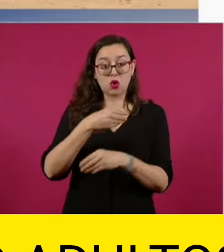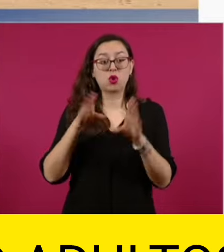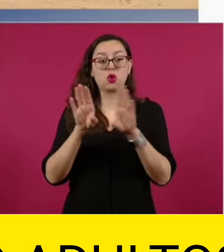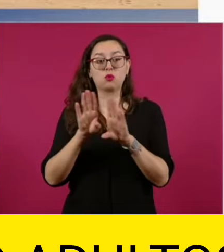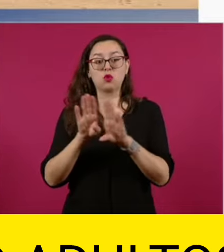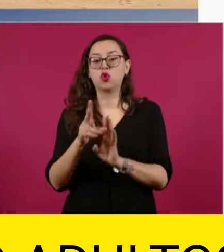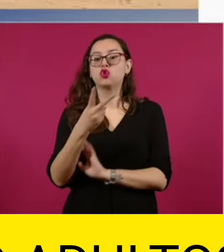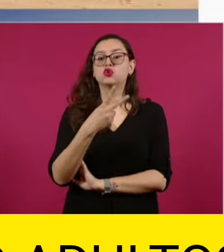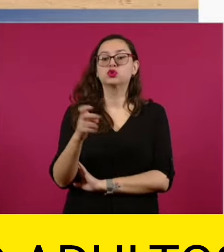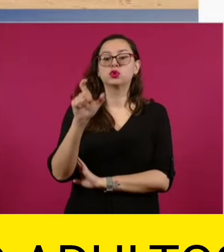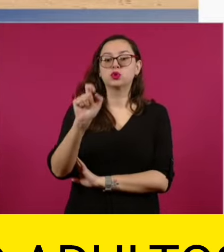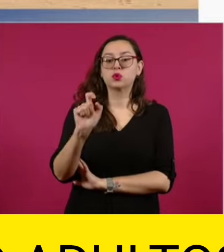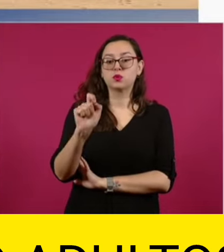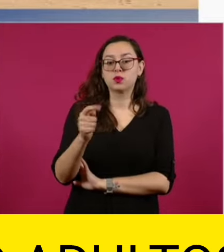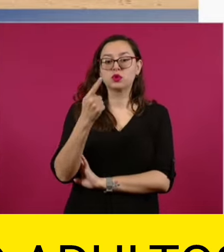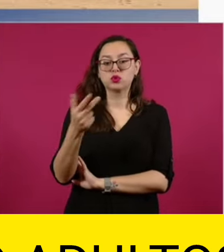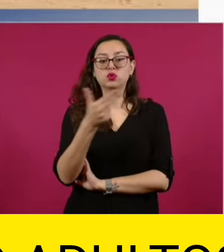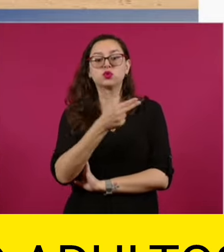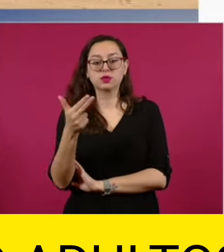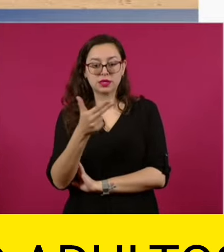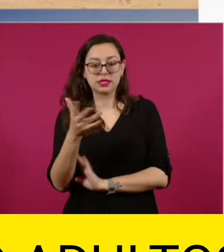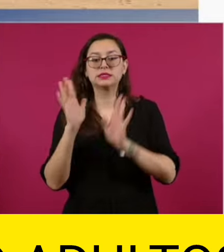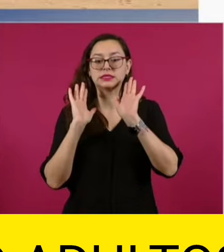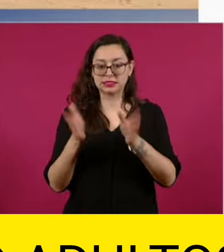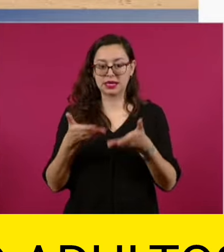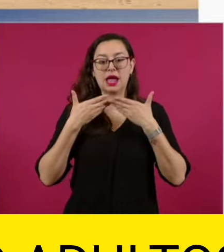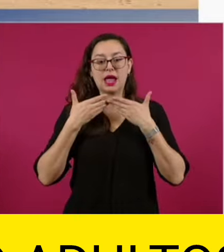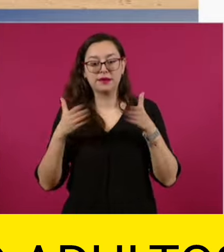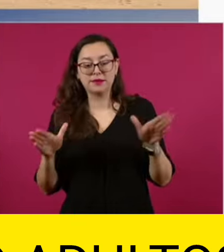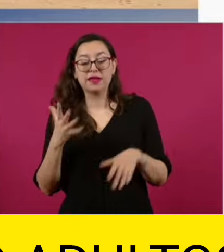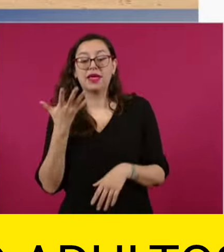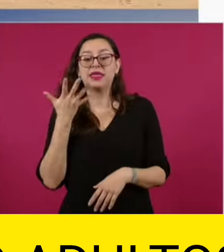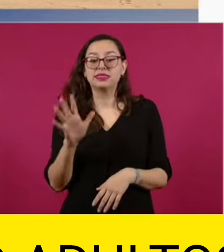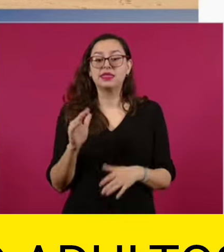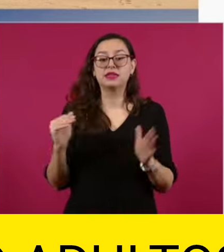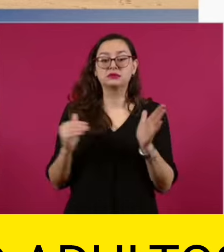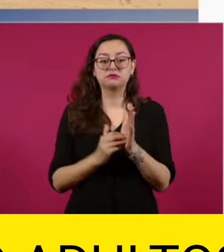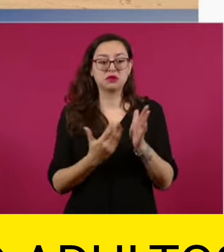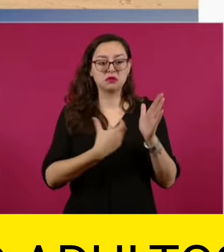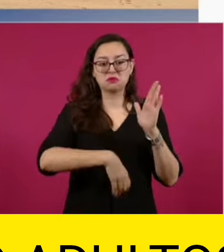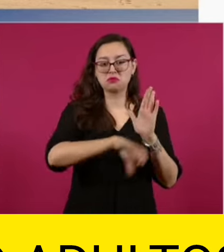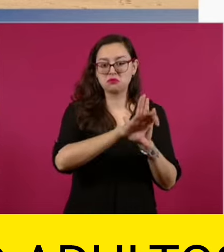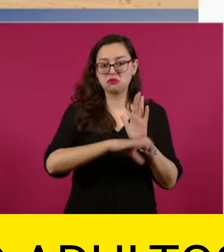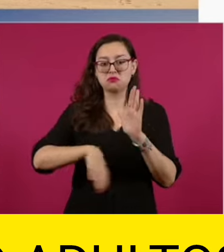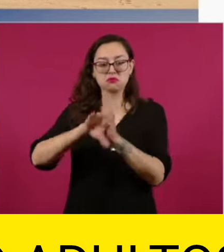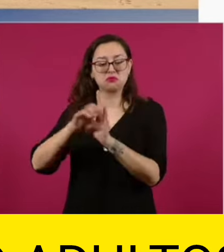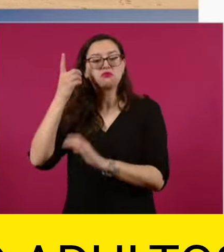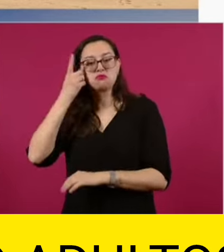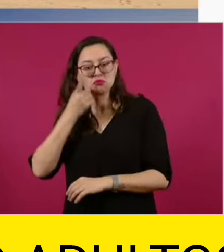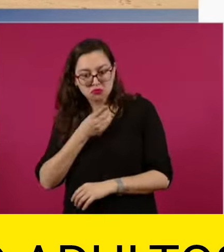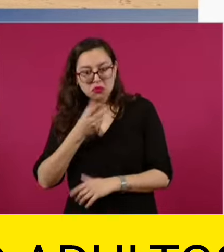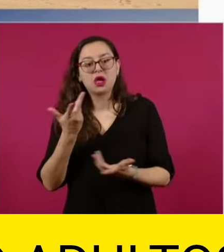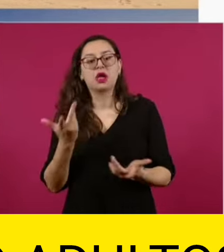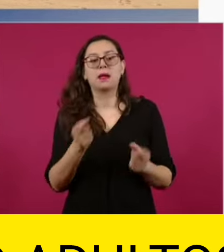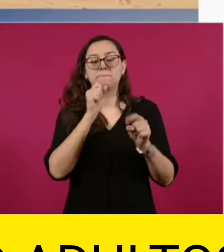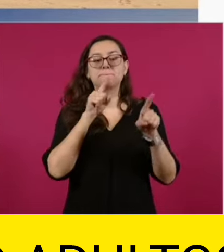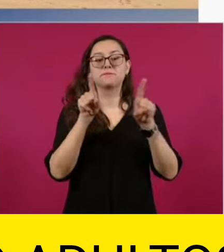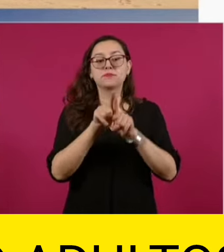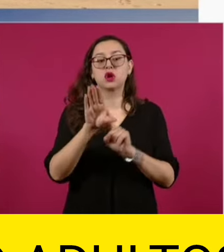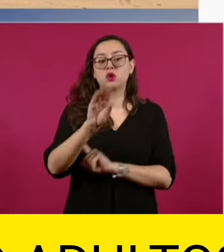ya reabrieron sus servicios, hay más de 10.000 habitaciones, ya está el 97% de todos